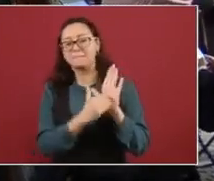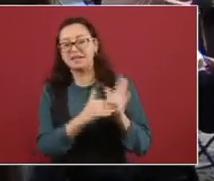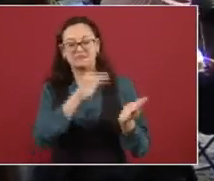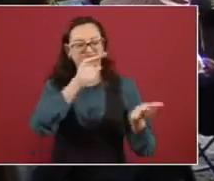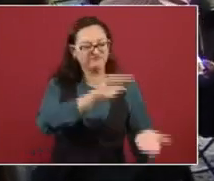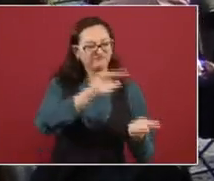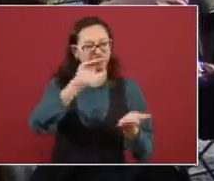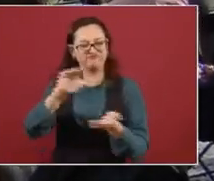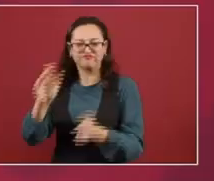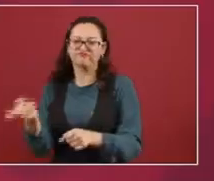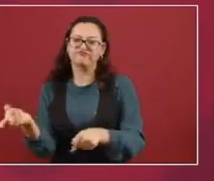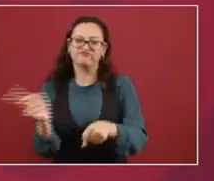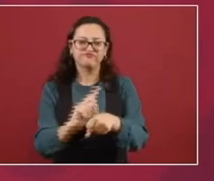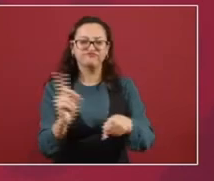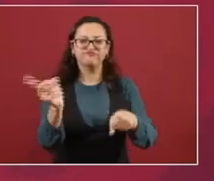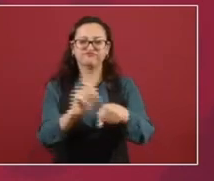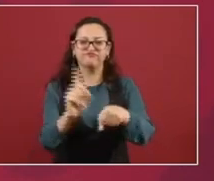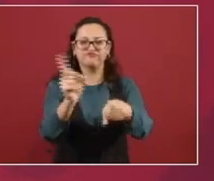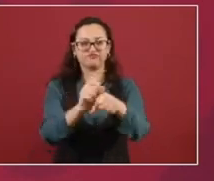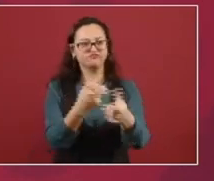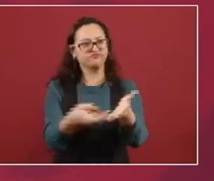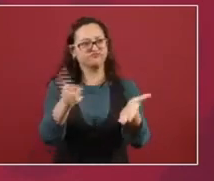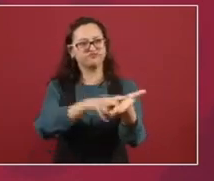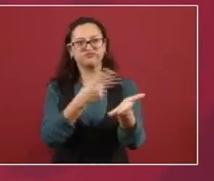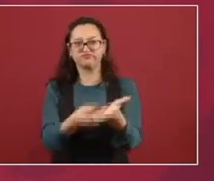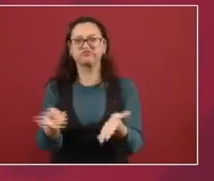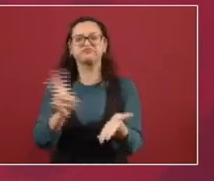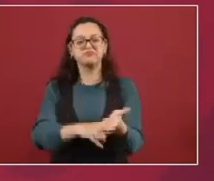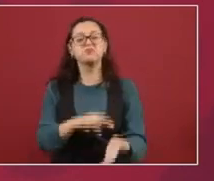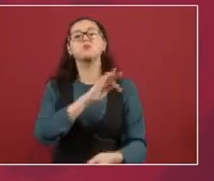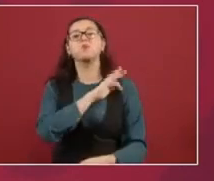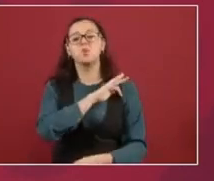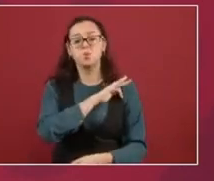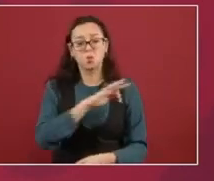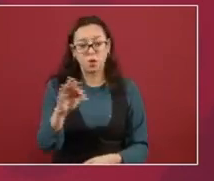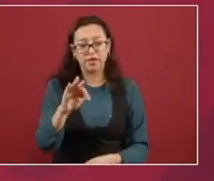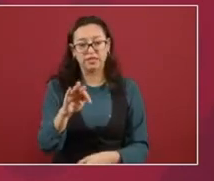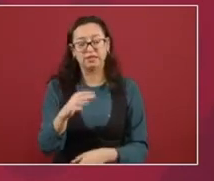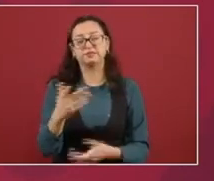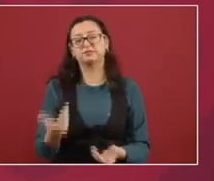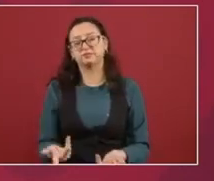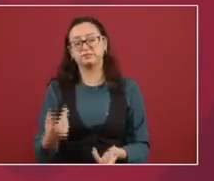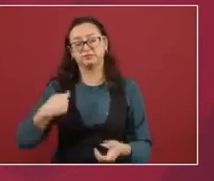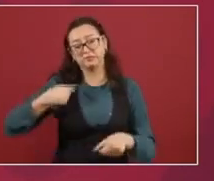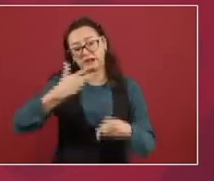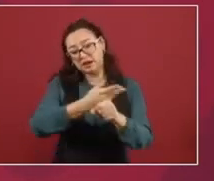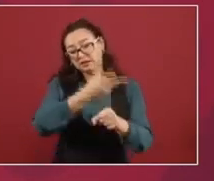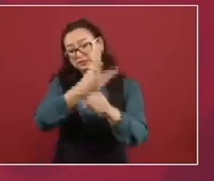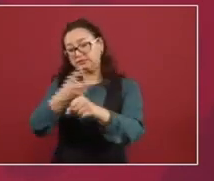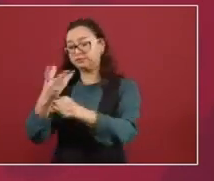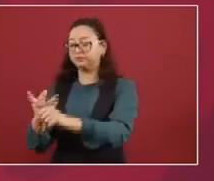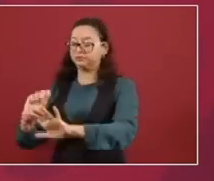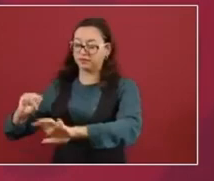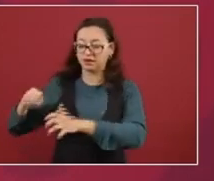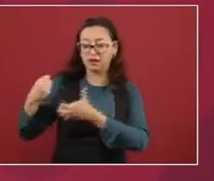diarios. Eso va a implicar una inversión de alrededor de